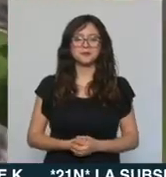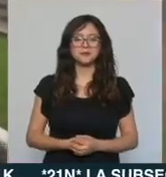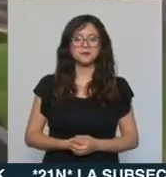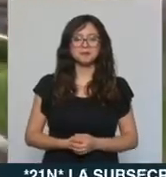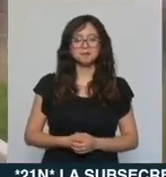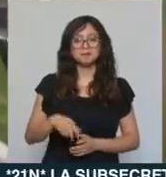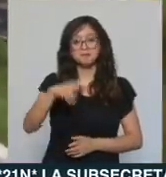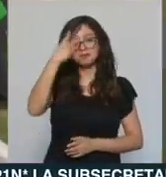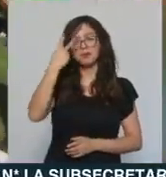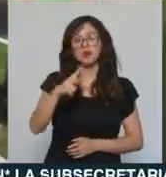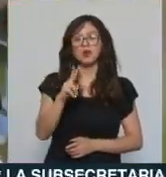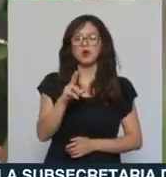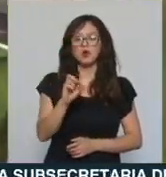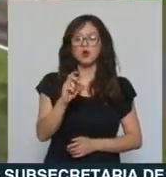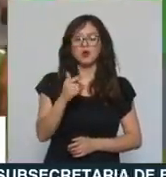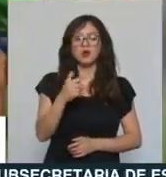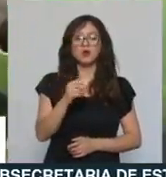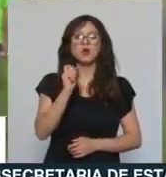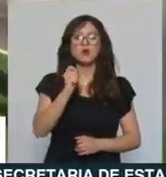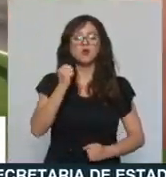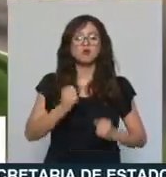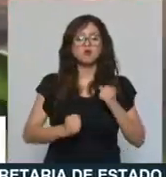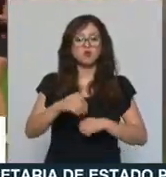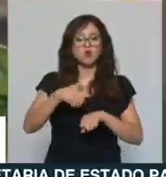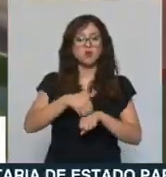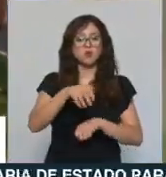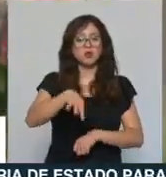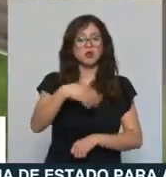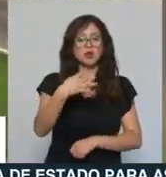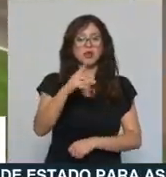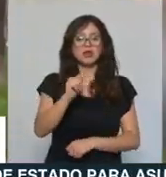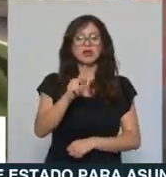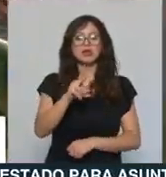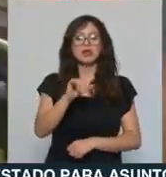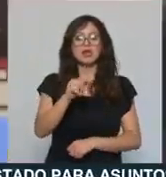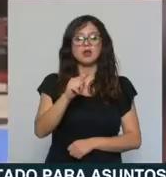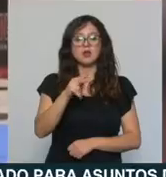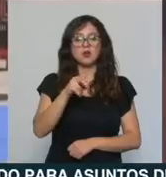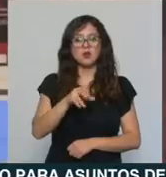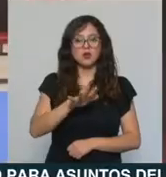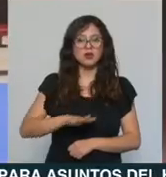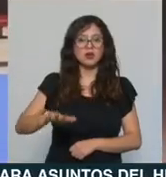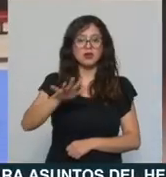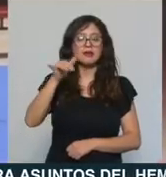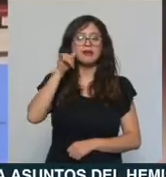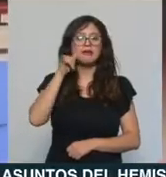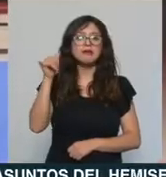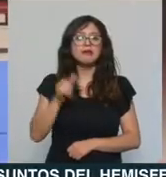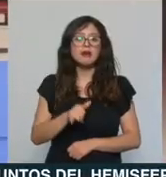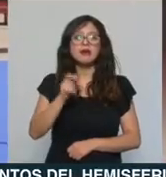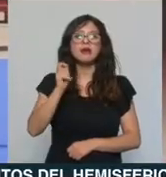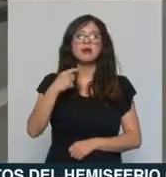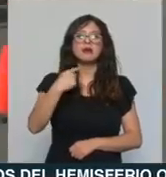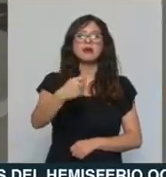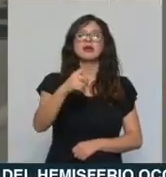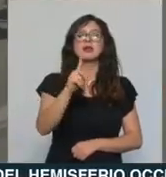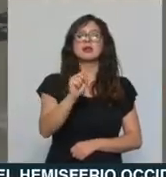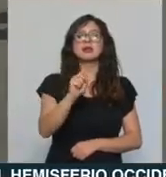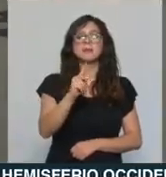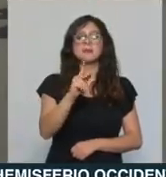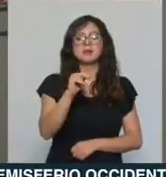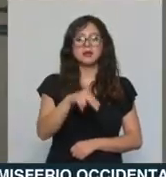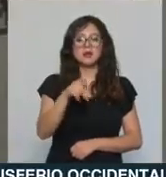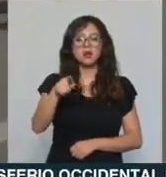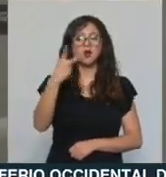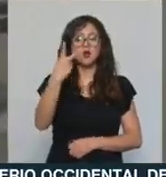mexicano Rodrigo González concluyó en el sitio 14 de la Copa del Mundo de Triatlón que se realizó en Cagliari, Italia, con distancia sprint. El 2 veces